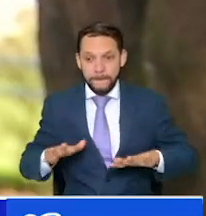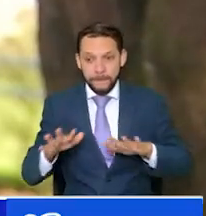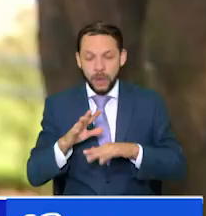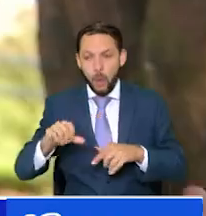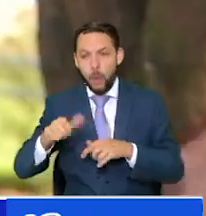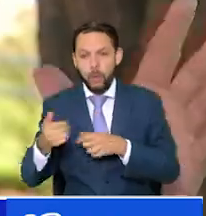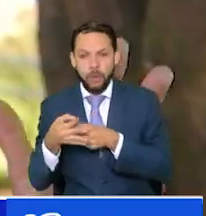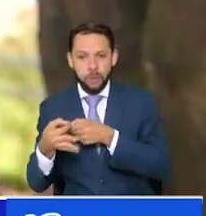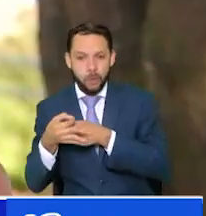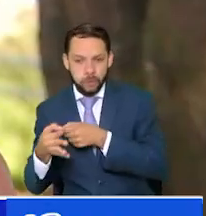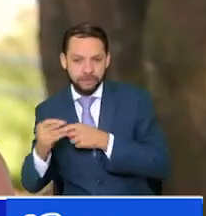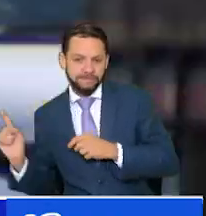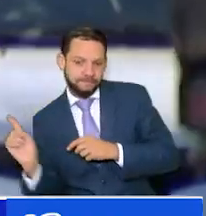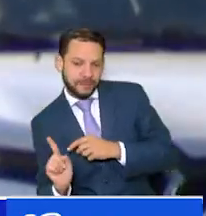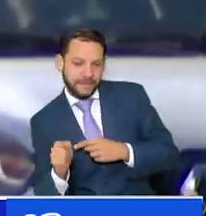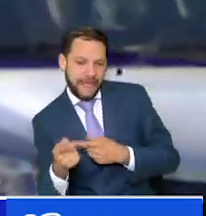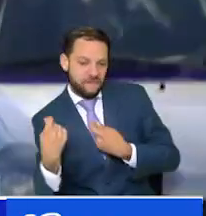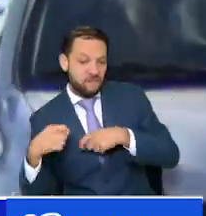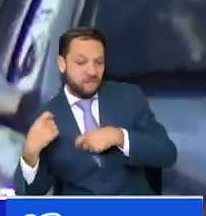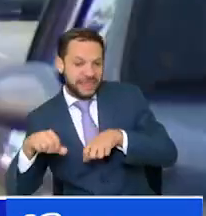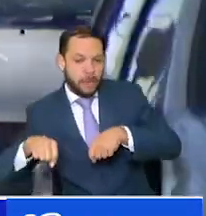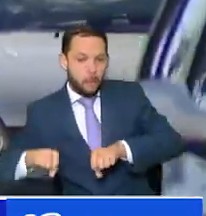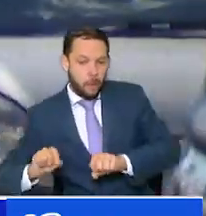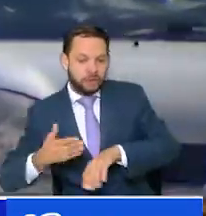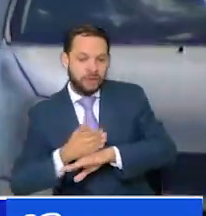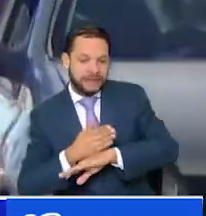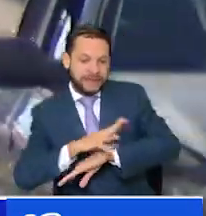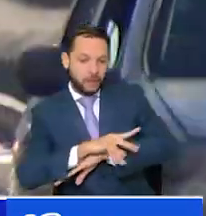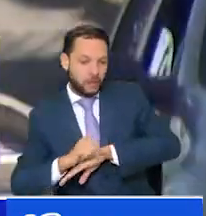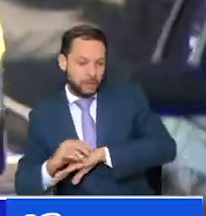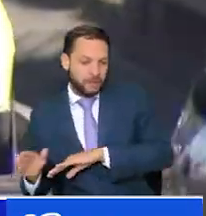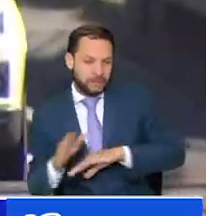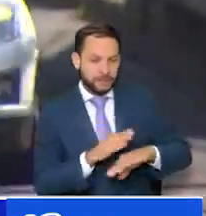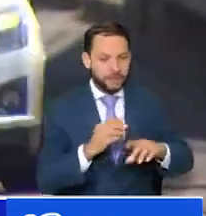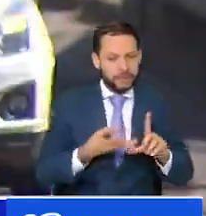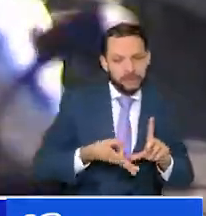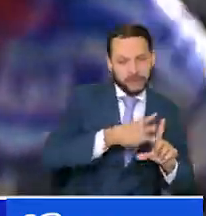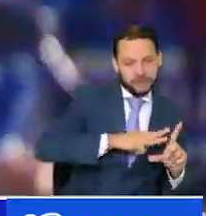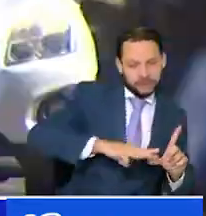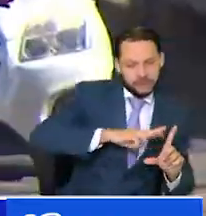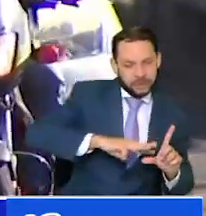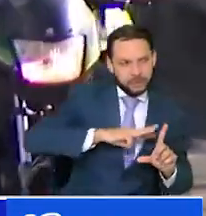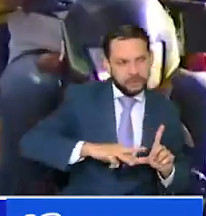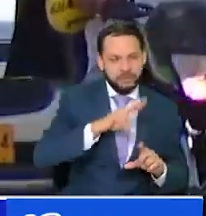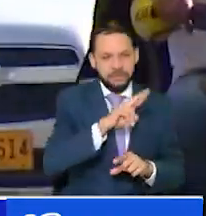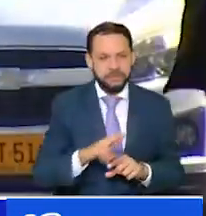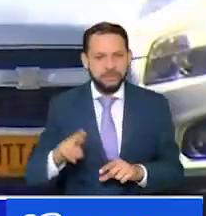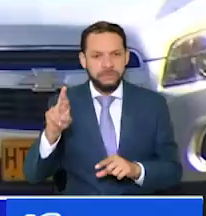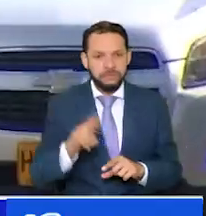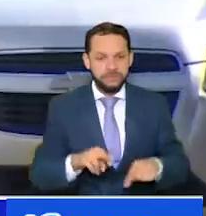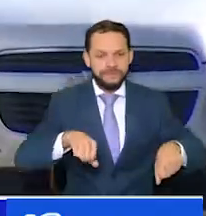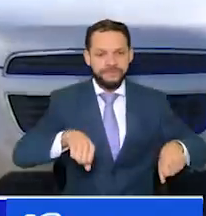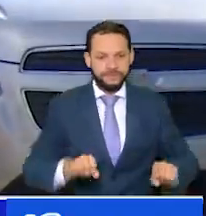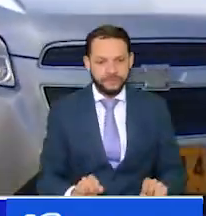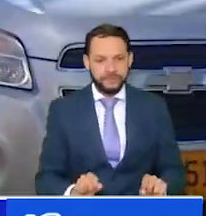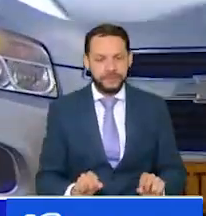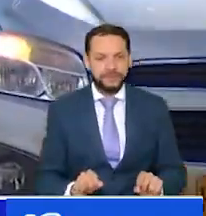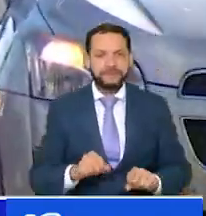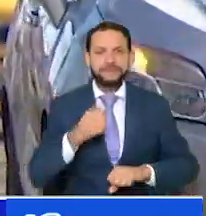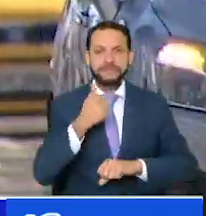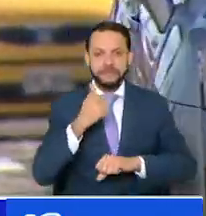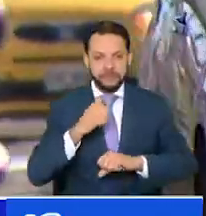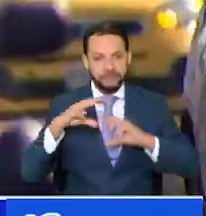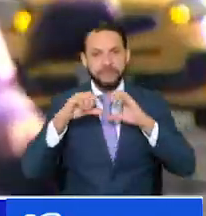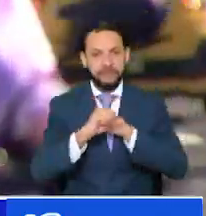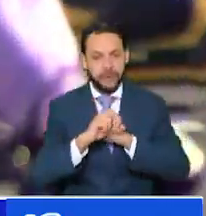varios departamentos a comercializar acá dos quebradas recientemente anunció la restricción de movilidad para motociclistas a partir de las 10 de la noche